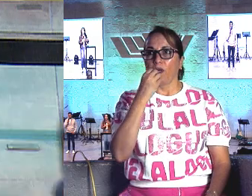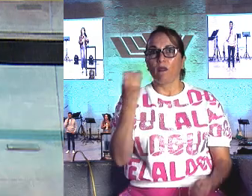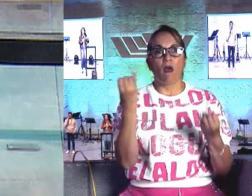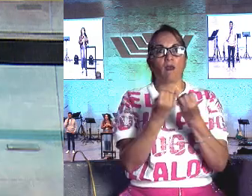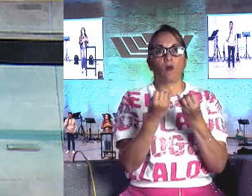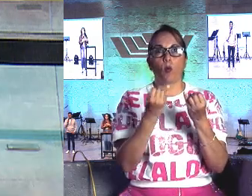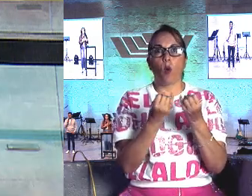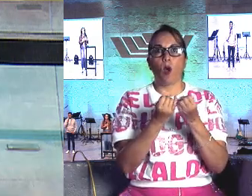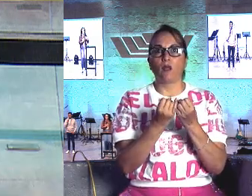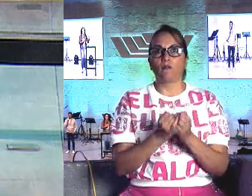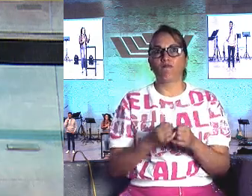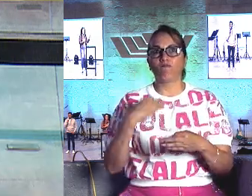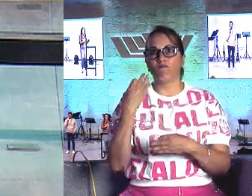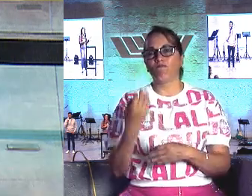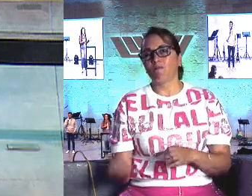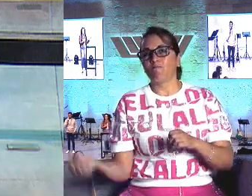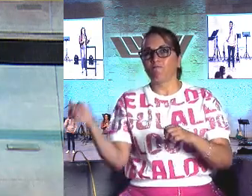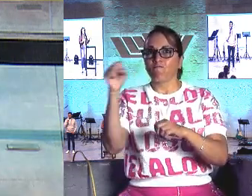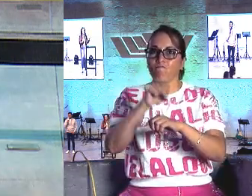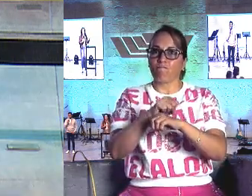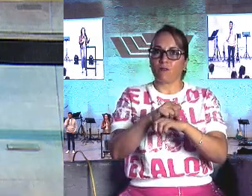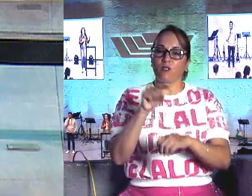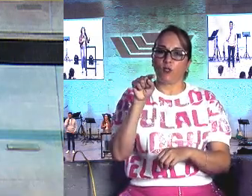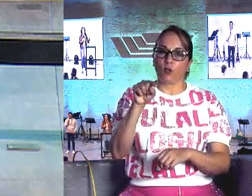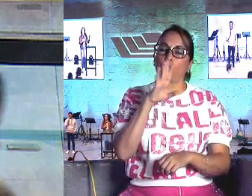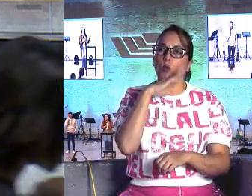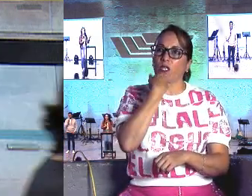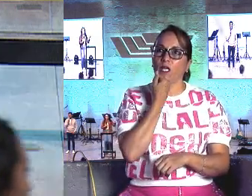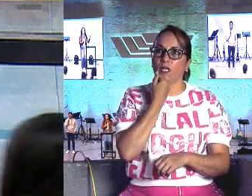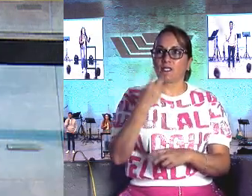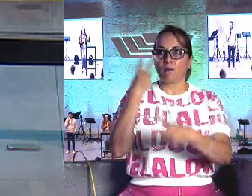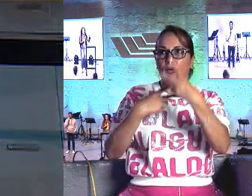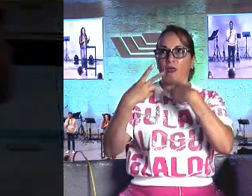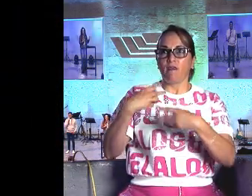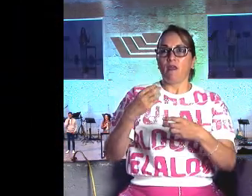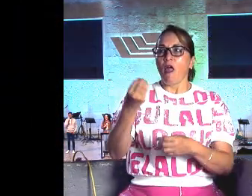Y hoy, si quieres, tú un día quieres venir a comer una rica comida aquí en Calacafe.